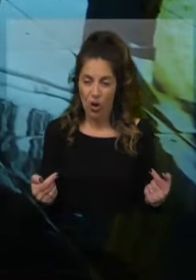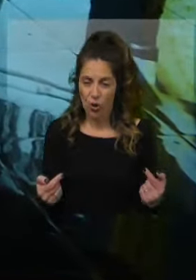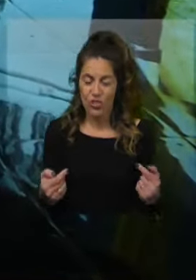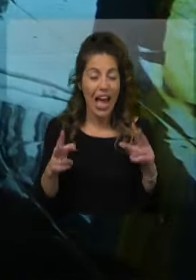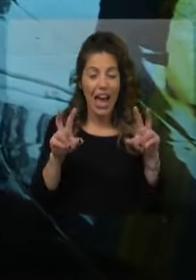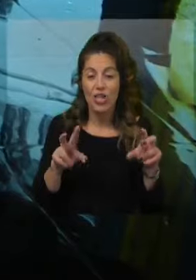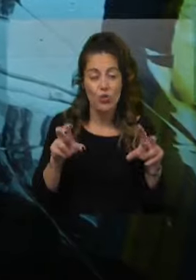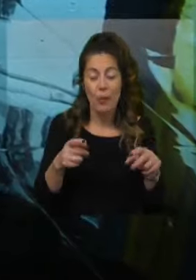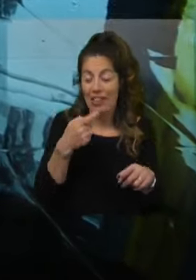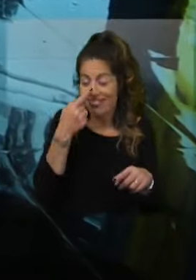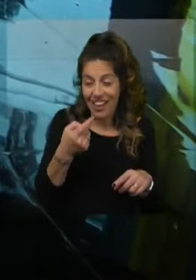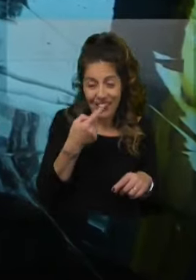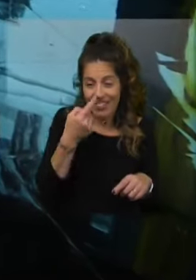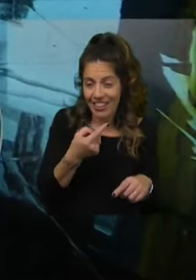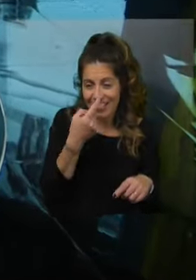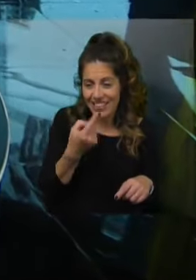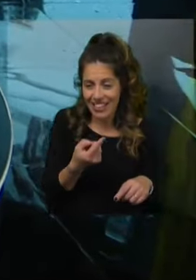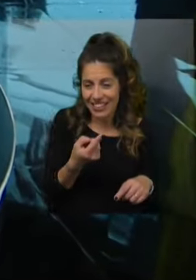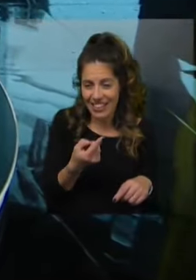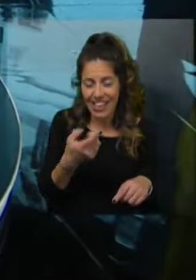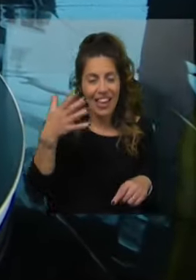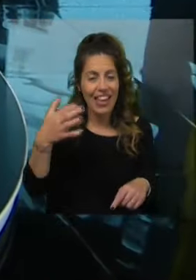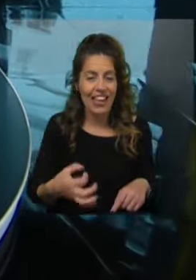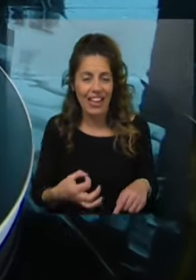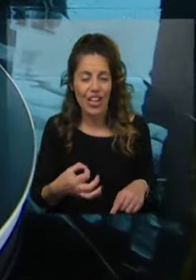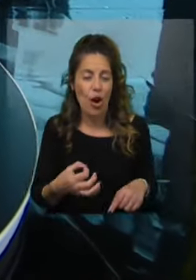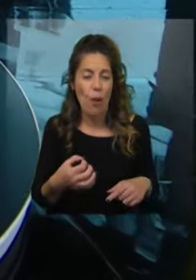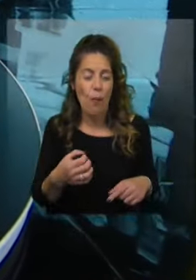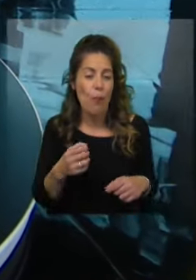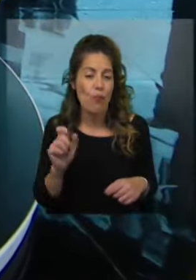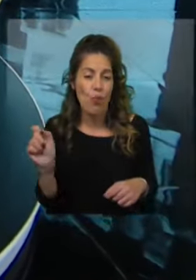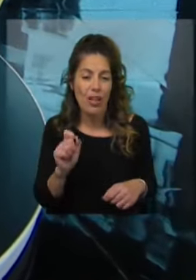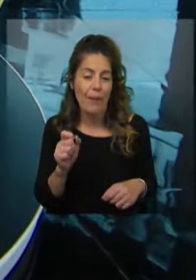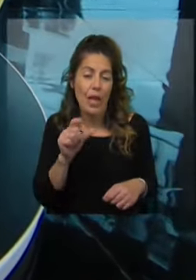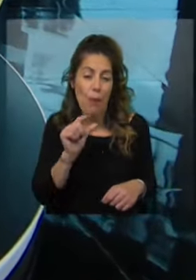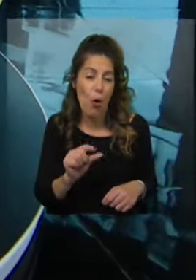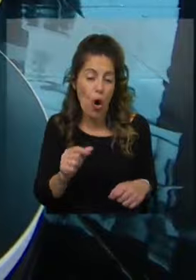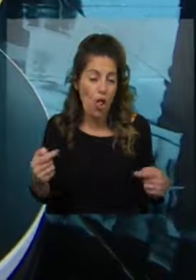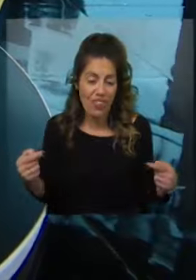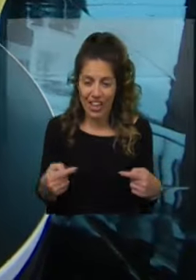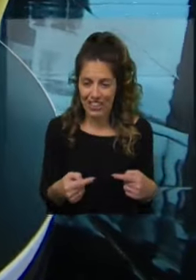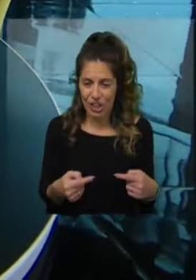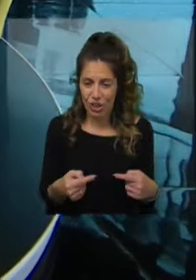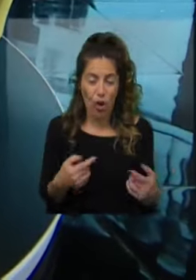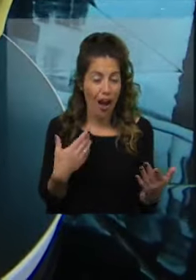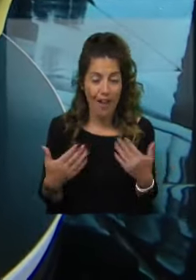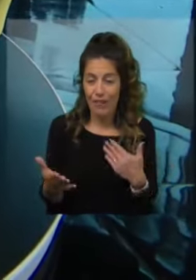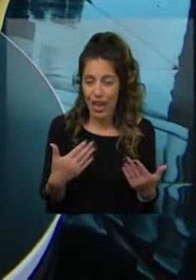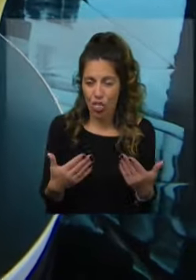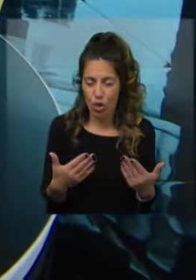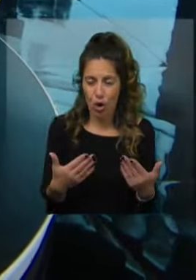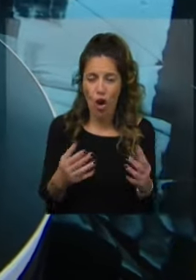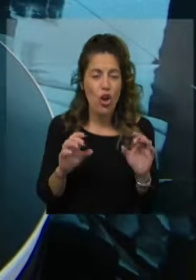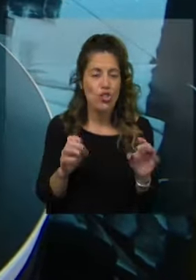tema tan interesante y este y creo que por lo menos públicamente es poco debatido que claro